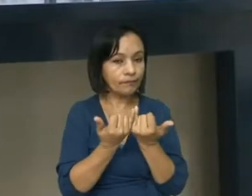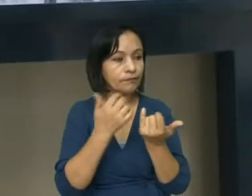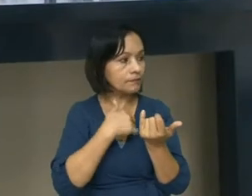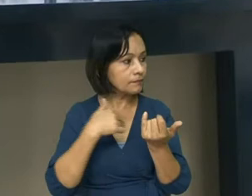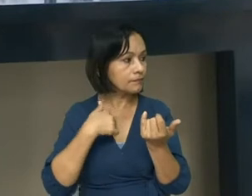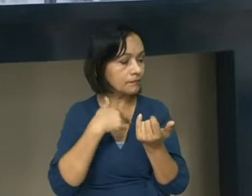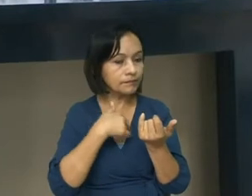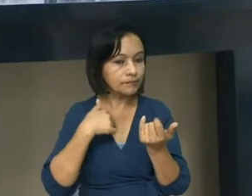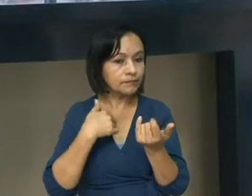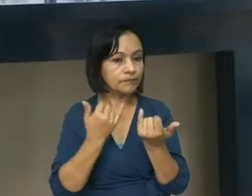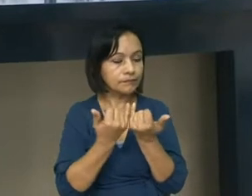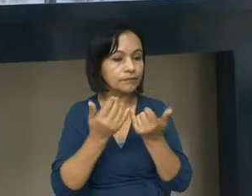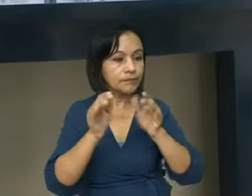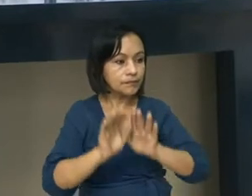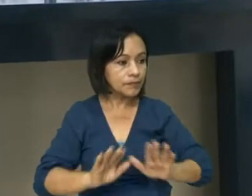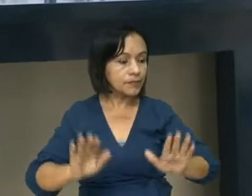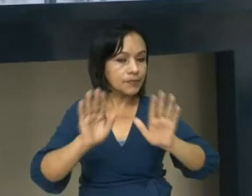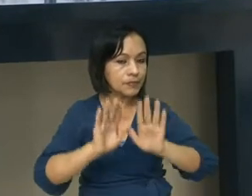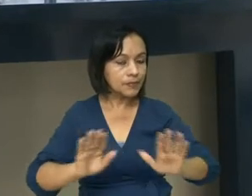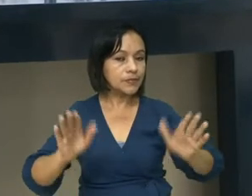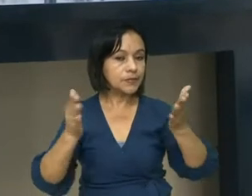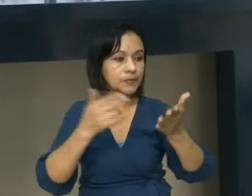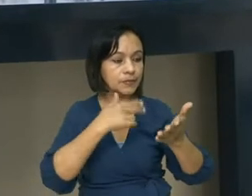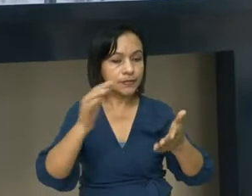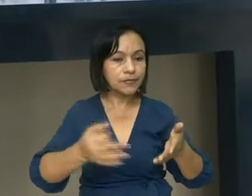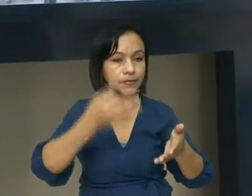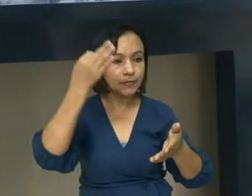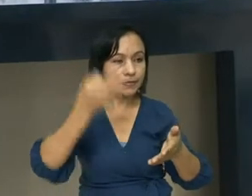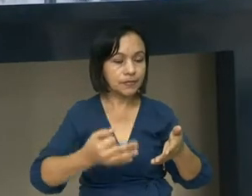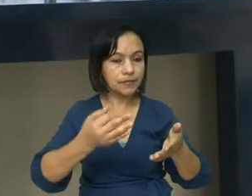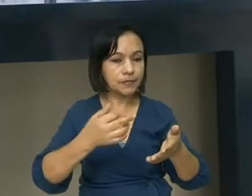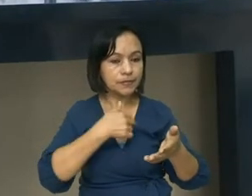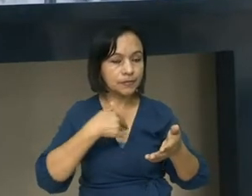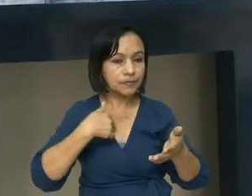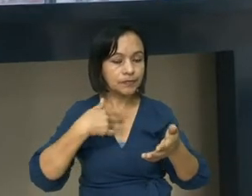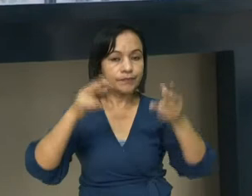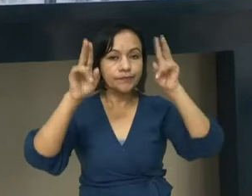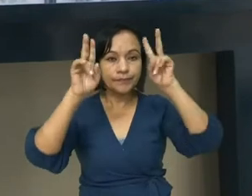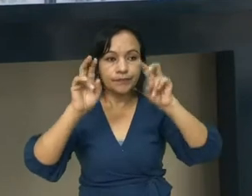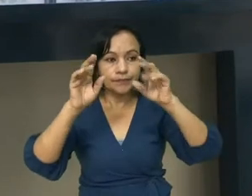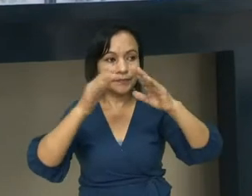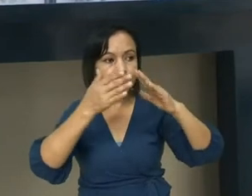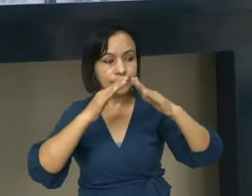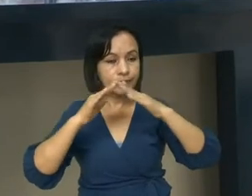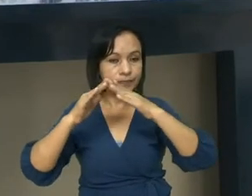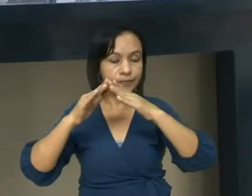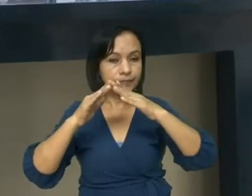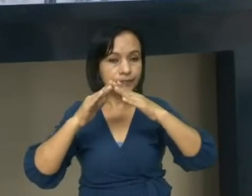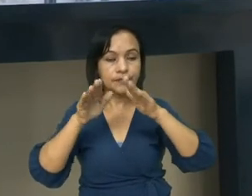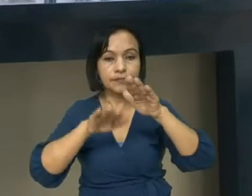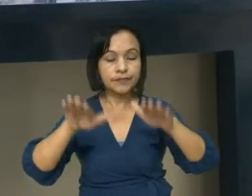haciendo al suave, como decimos, pero seguro. Es decir, claro. En el tema rural las cosas son un